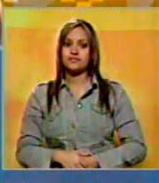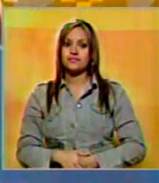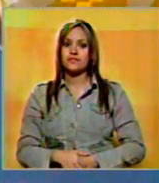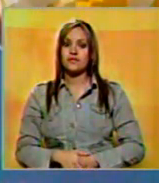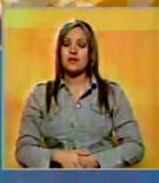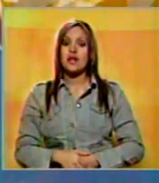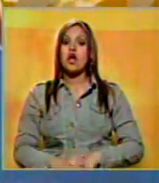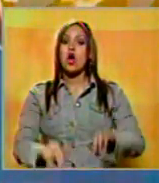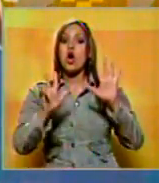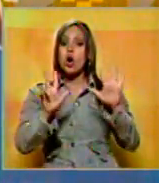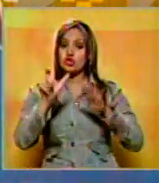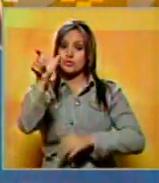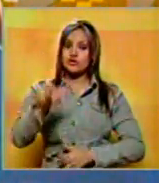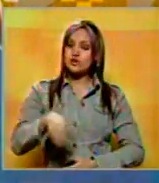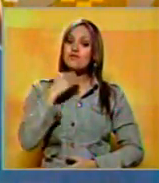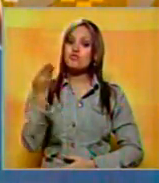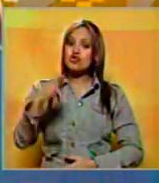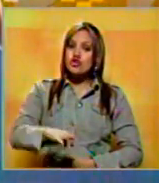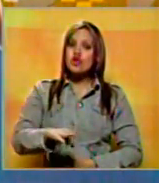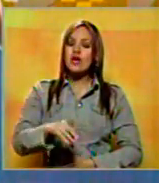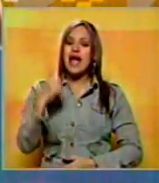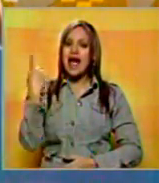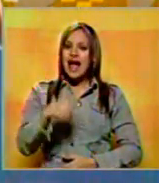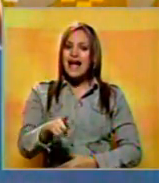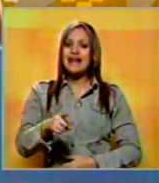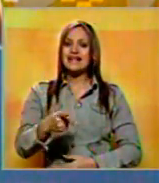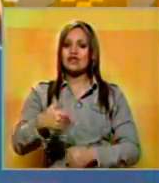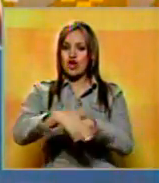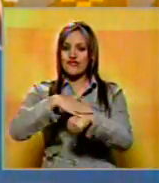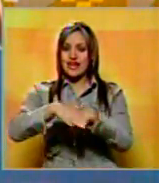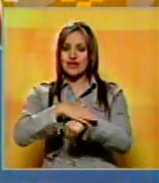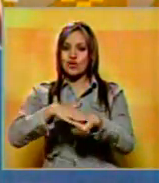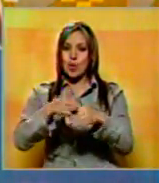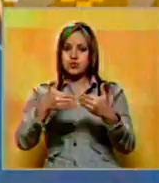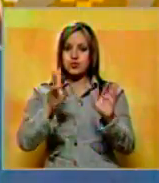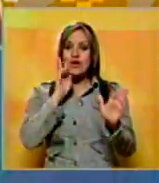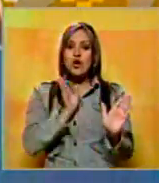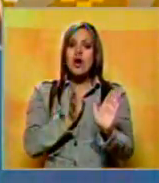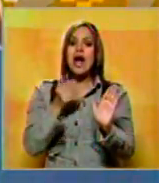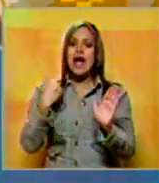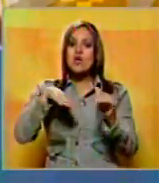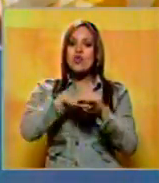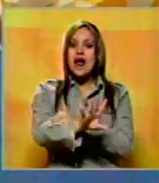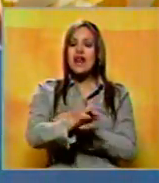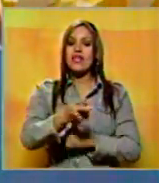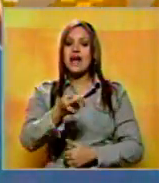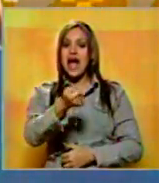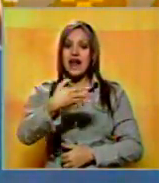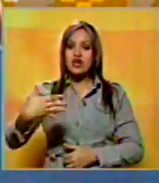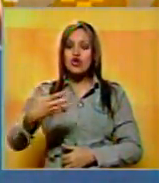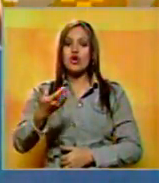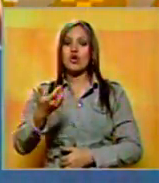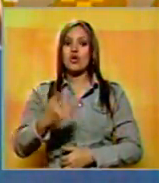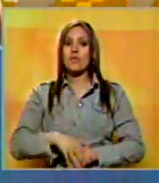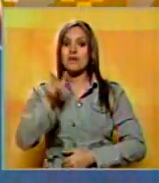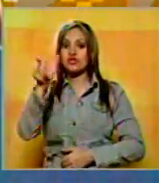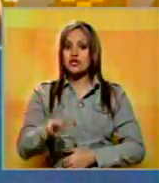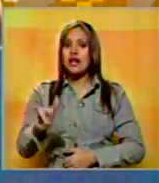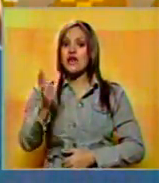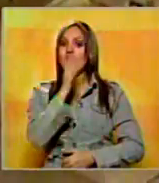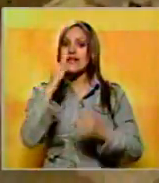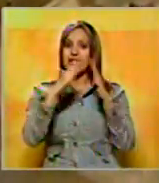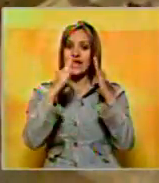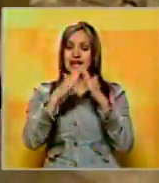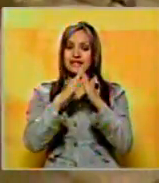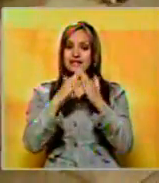En Filipinas, al menos 8 personas murieron durante el asalto a un almacén gubernamental donde se guardaba el arroz para los damnificados por el tifón Haiyan. Miles